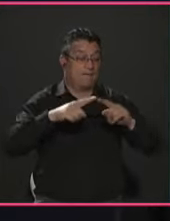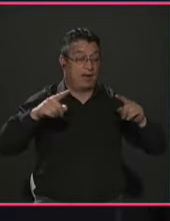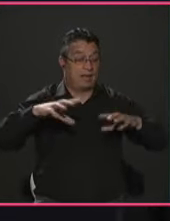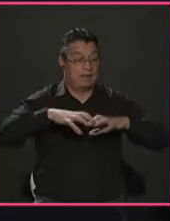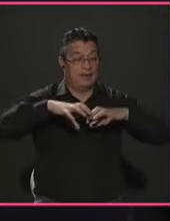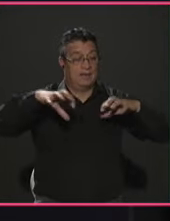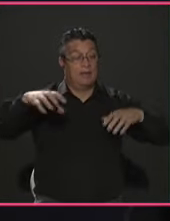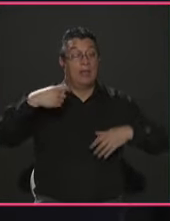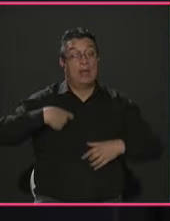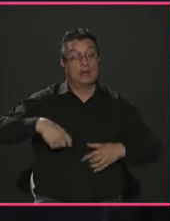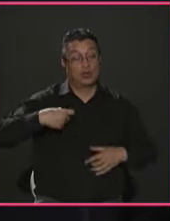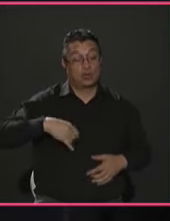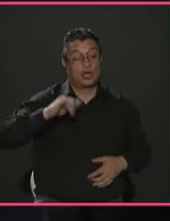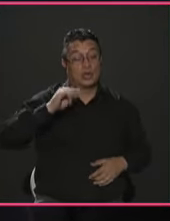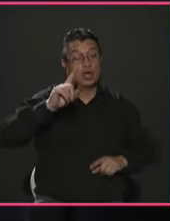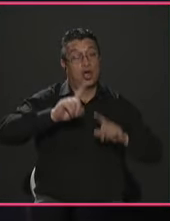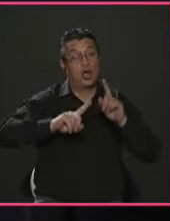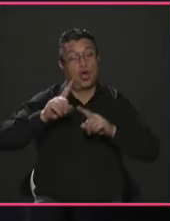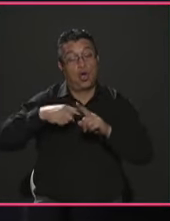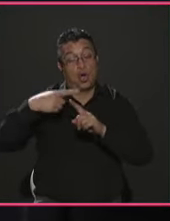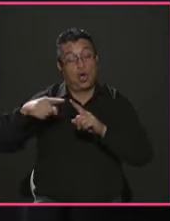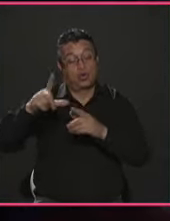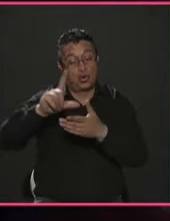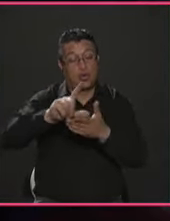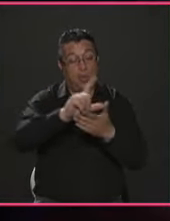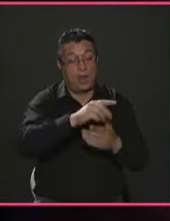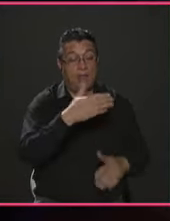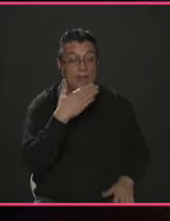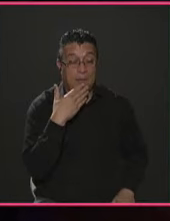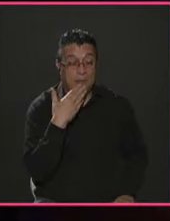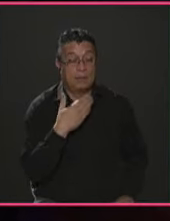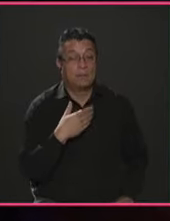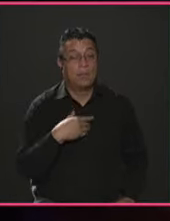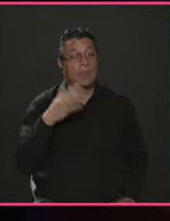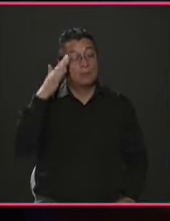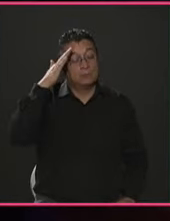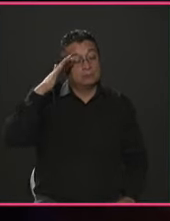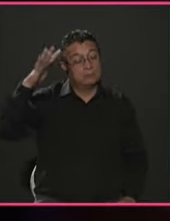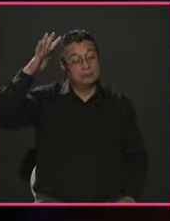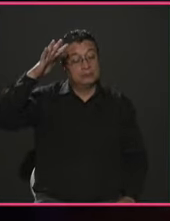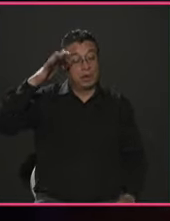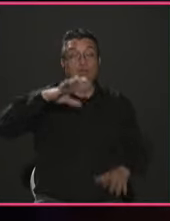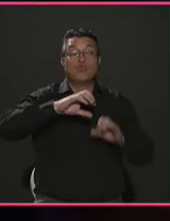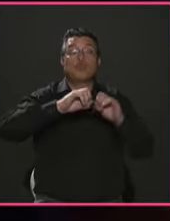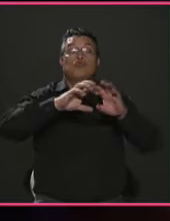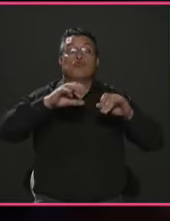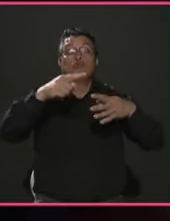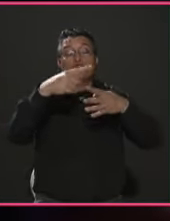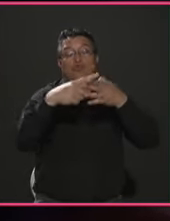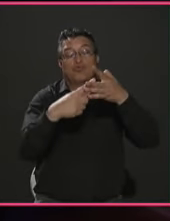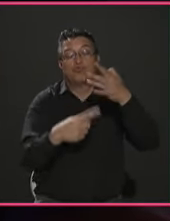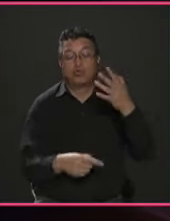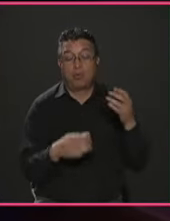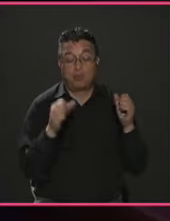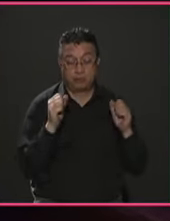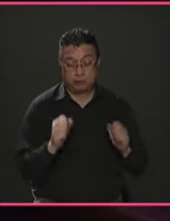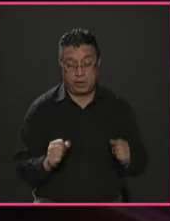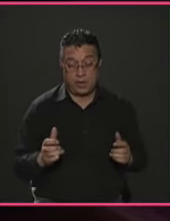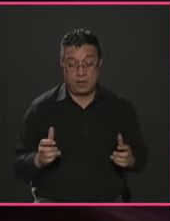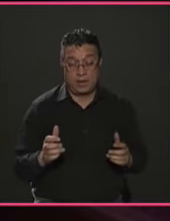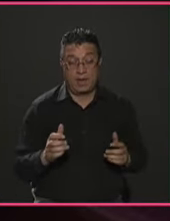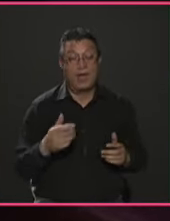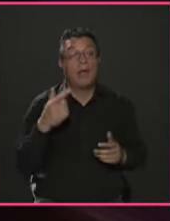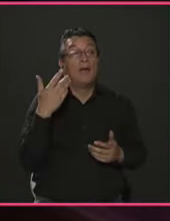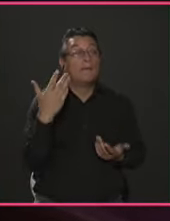en particular en Estados Unidos y algunos otros eh lugares hipótesis para esto hay muchas y podríamos Dear Qué bueno este